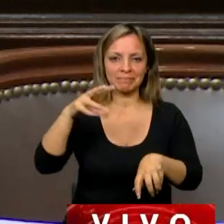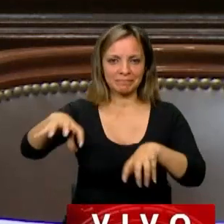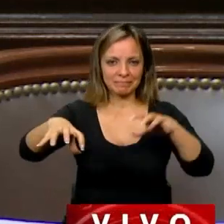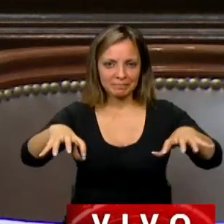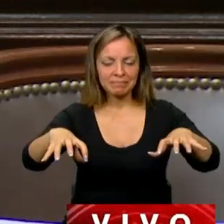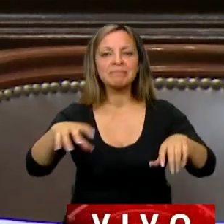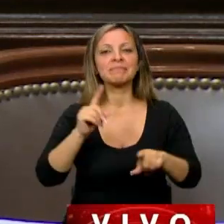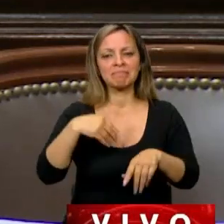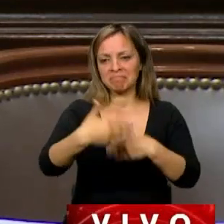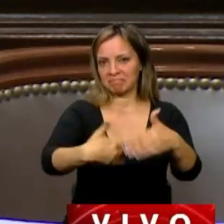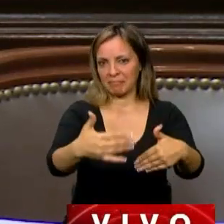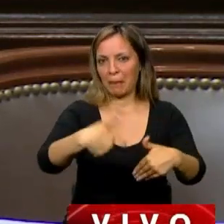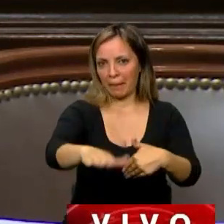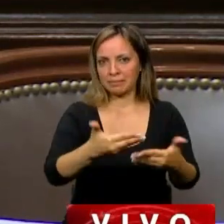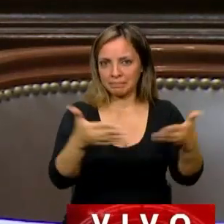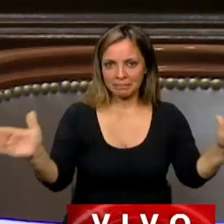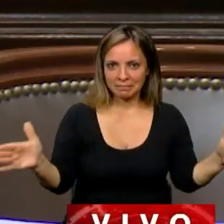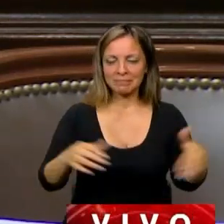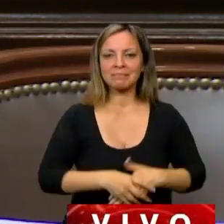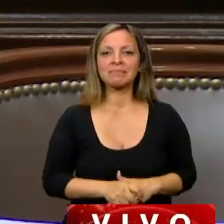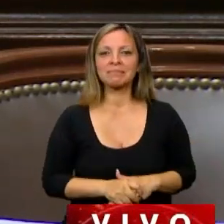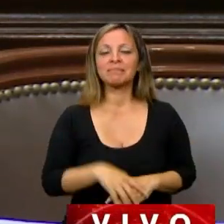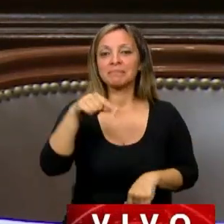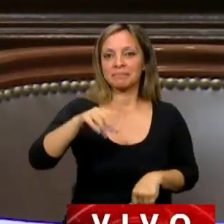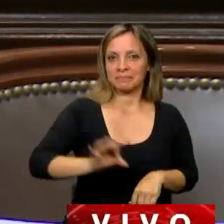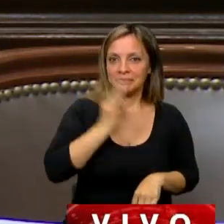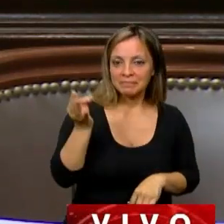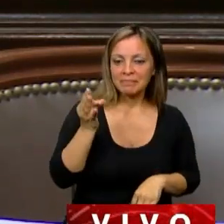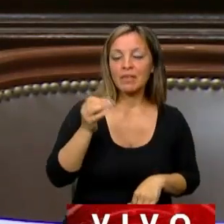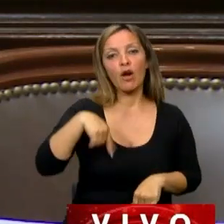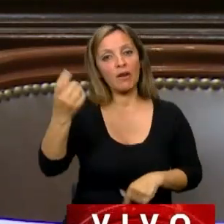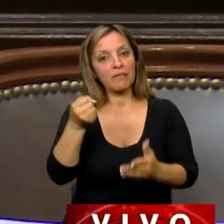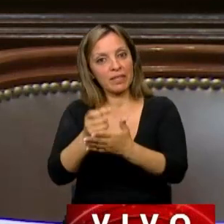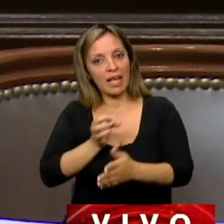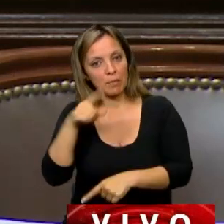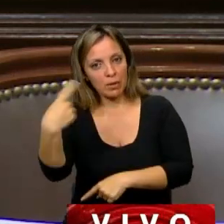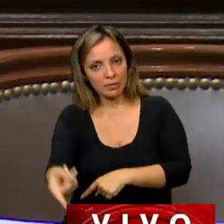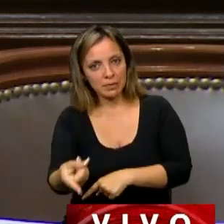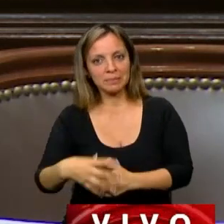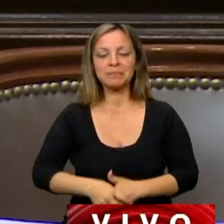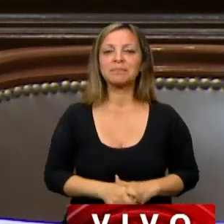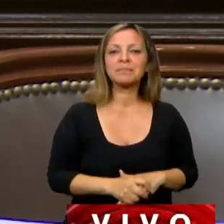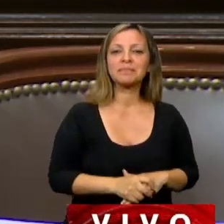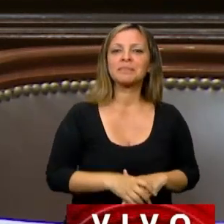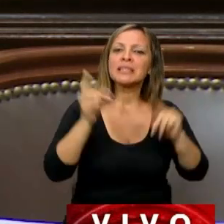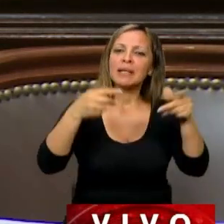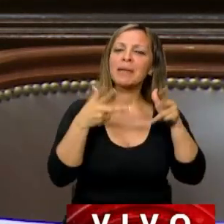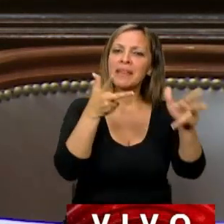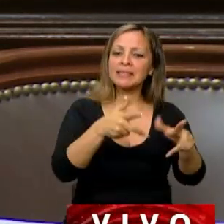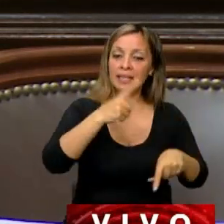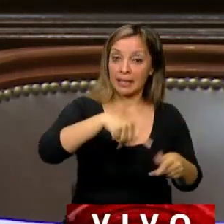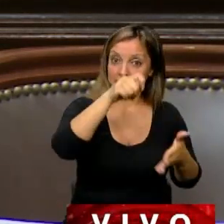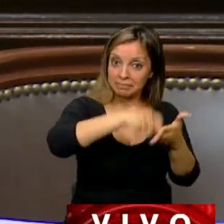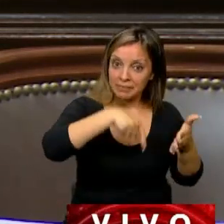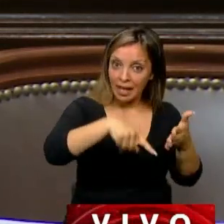que Dios mediante una vamos a estar inaugurando a fines de este año y otra el año que viene. De decirle que este consenso